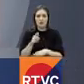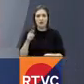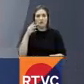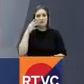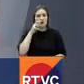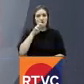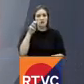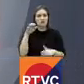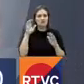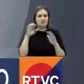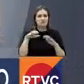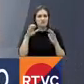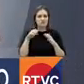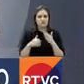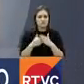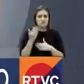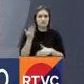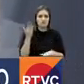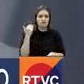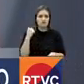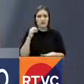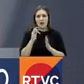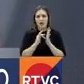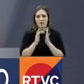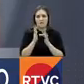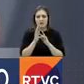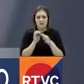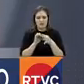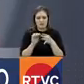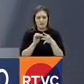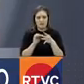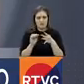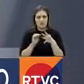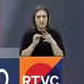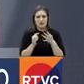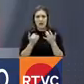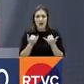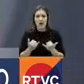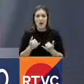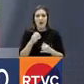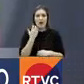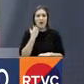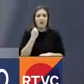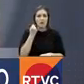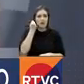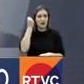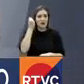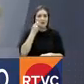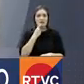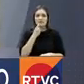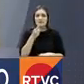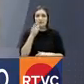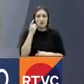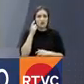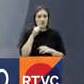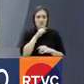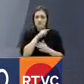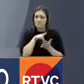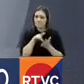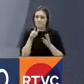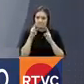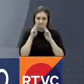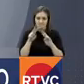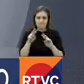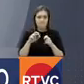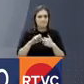viene presentando desde comienzos del mes de abril, ante lo cual el municipio de Ocaña ha declarado la alerta roja y calamidad pública. Esto como